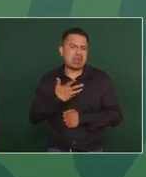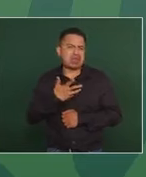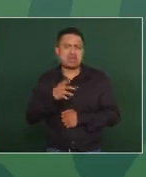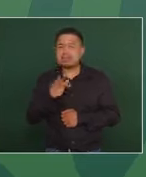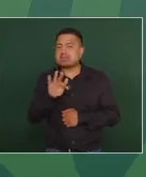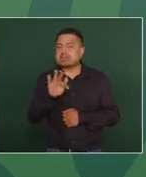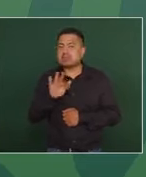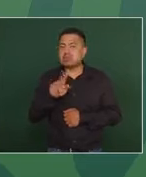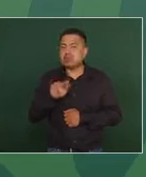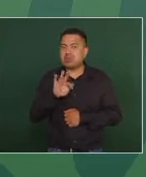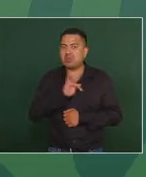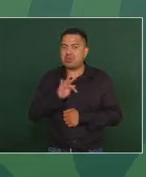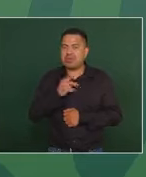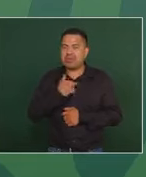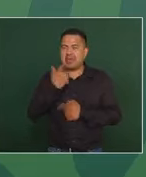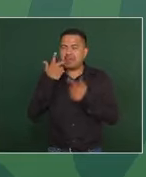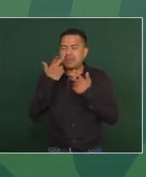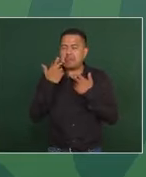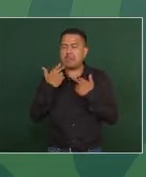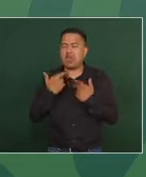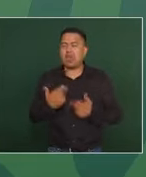nos hubiesen destruido.